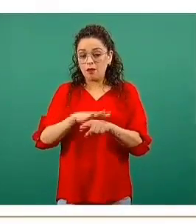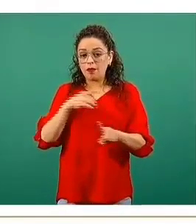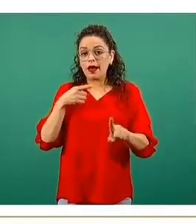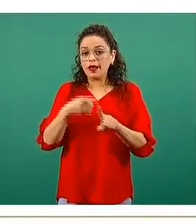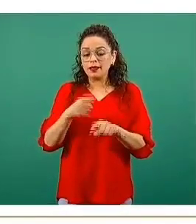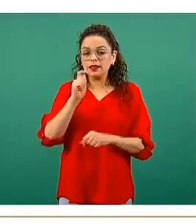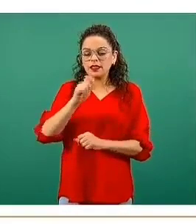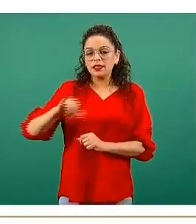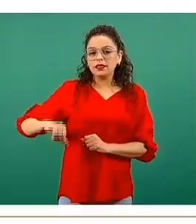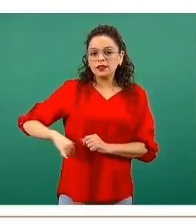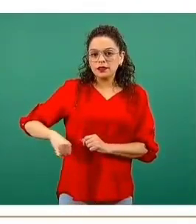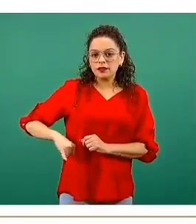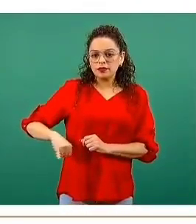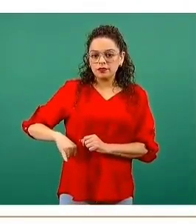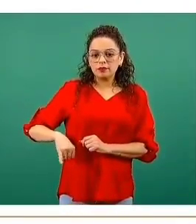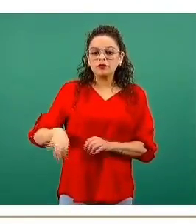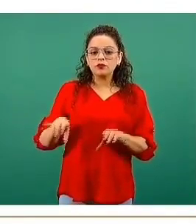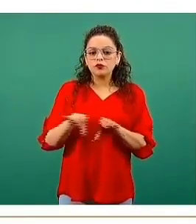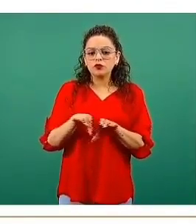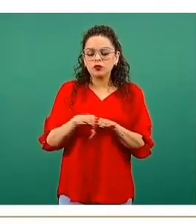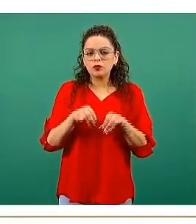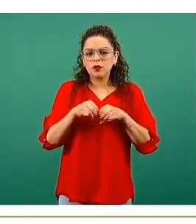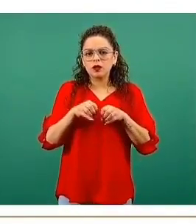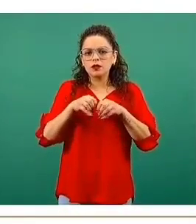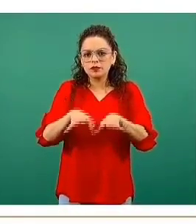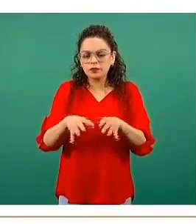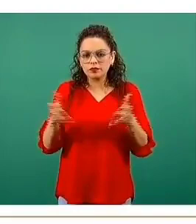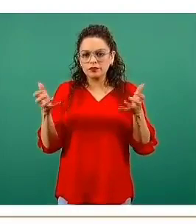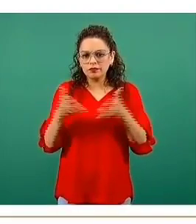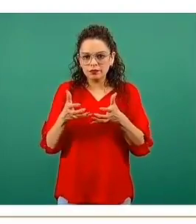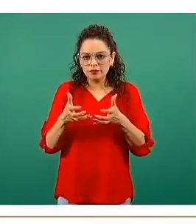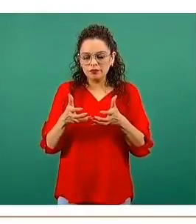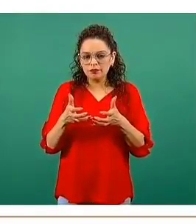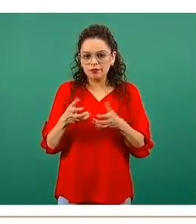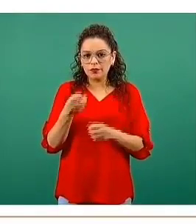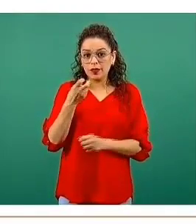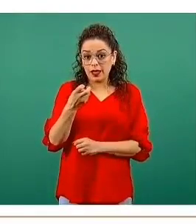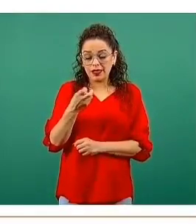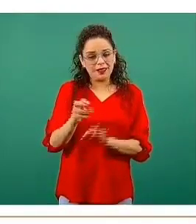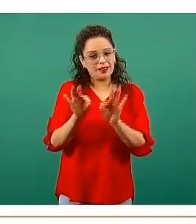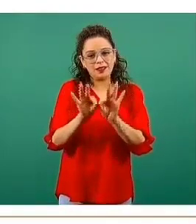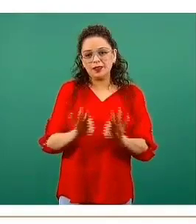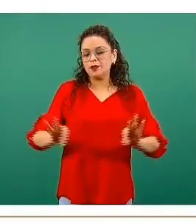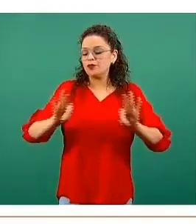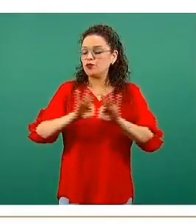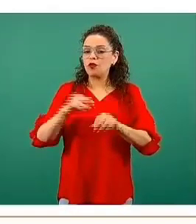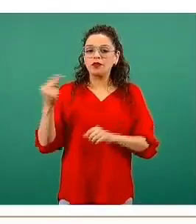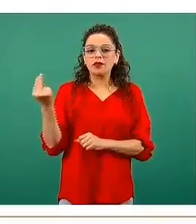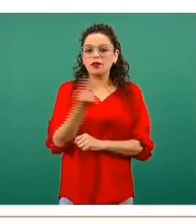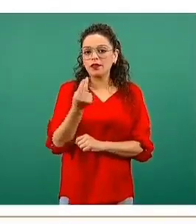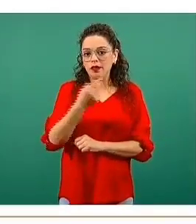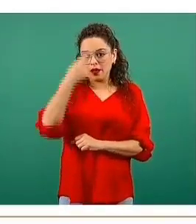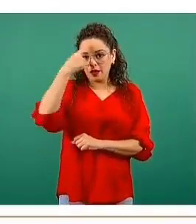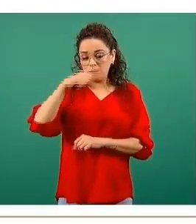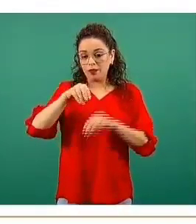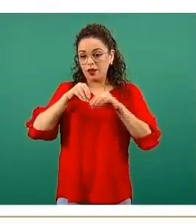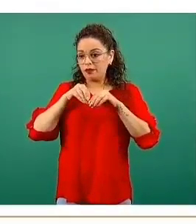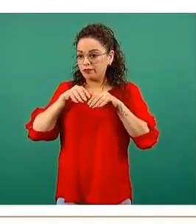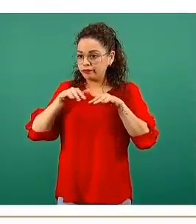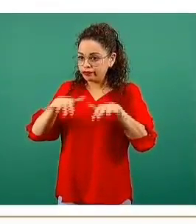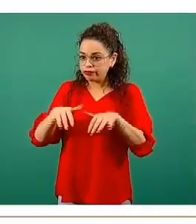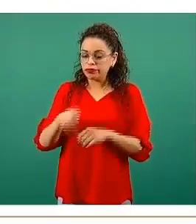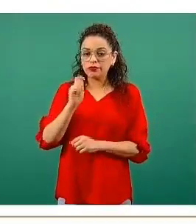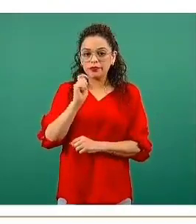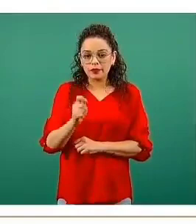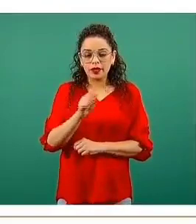de materiales como el informe que se generó, porque es una herramienta fundamental de comunicación con el sector salud y con